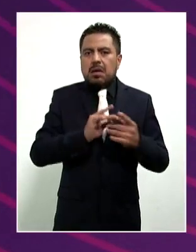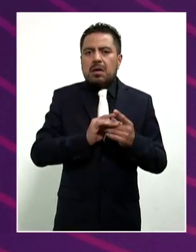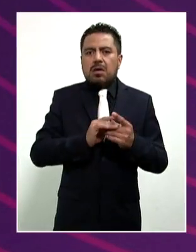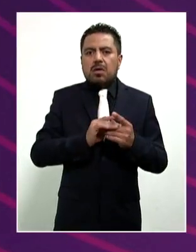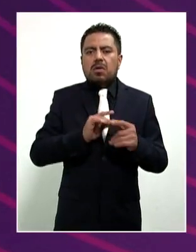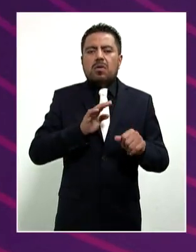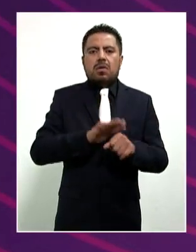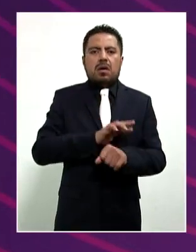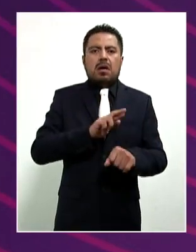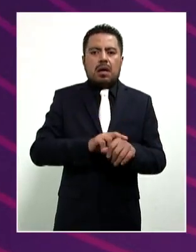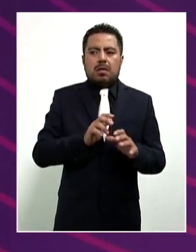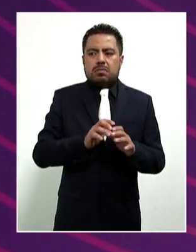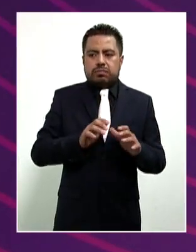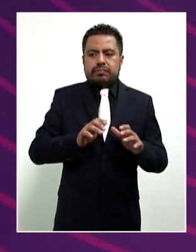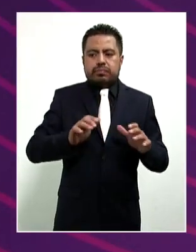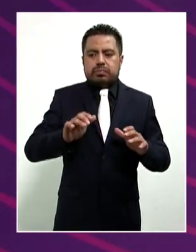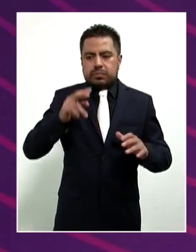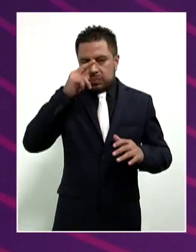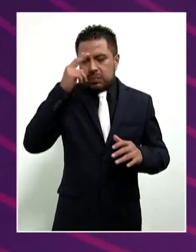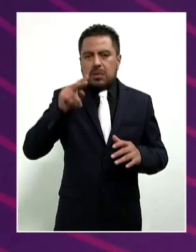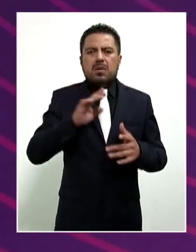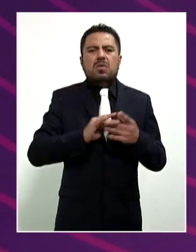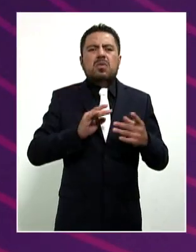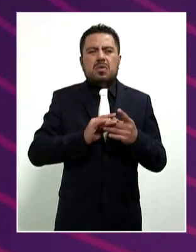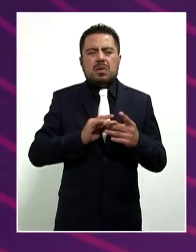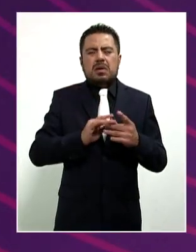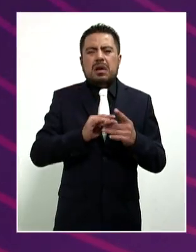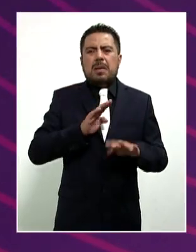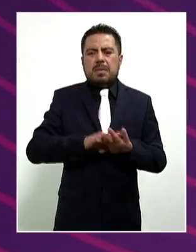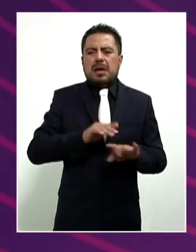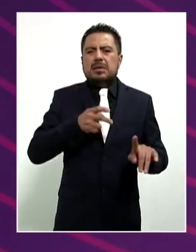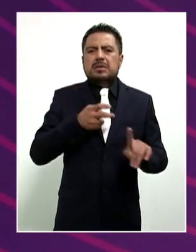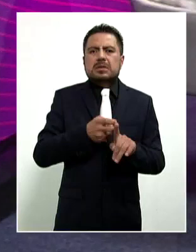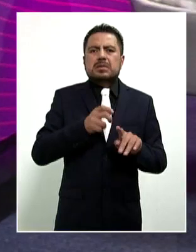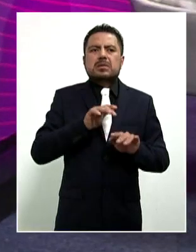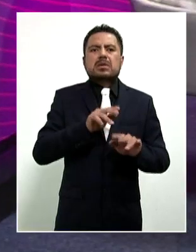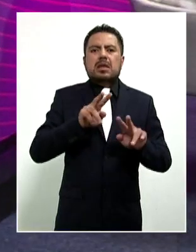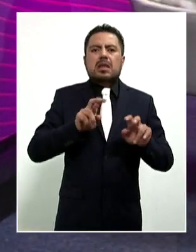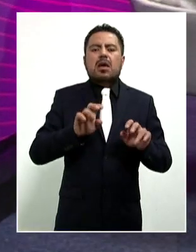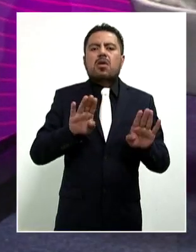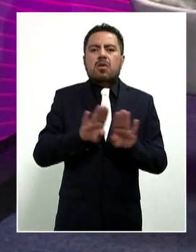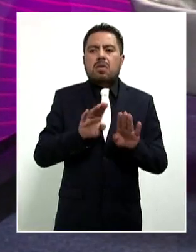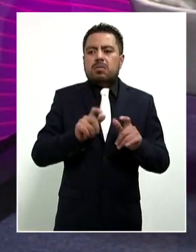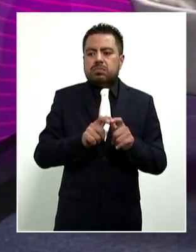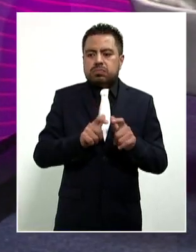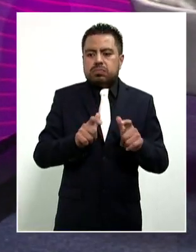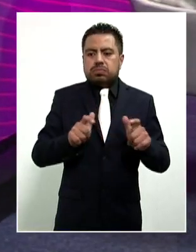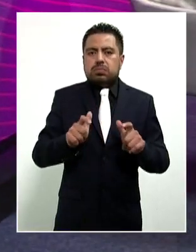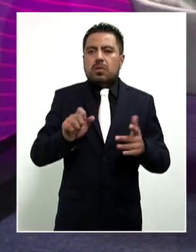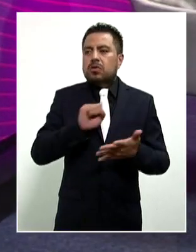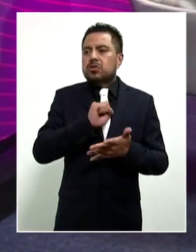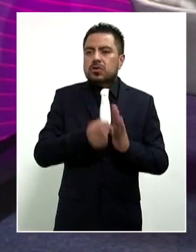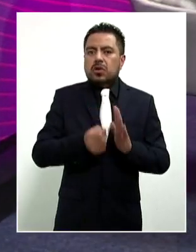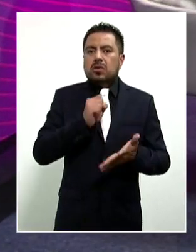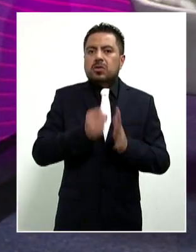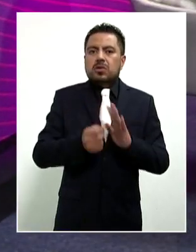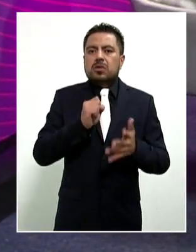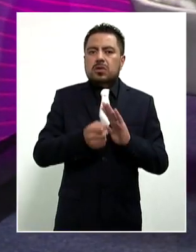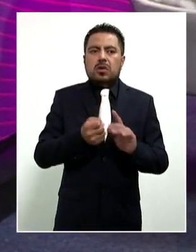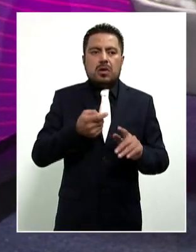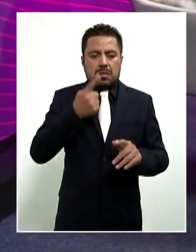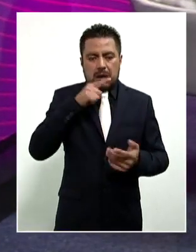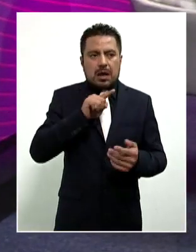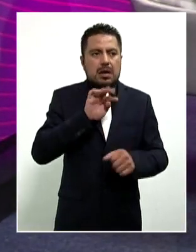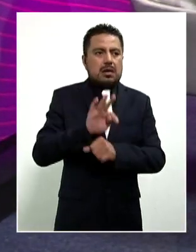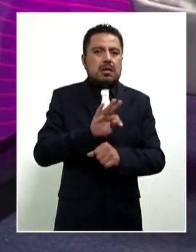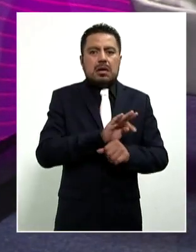la ACNUR crezca en México. Cuéntanos un poco más de eso, ¿no? Cómo el crecimiento en los solicitantes de la condición de